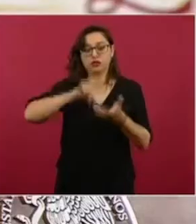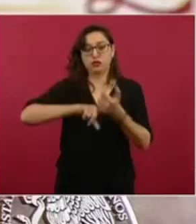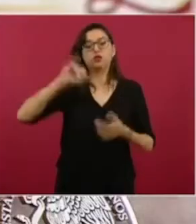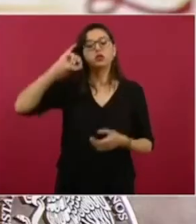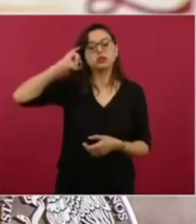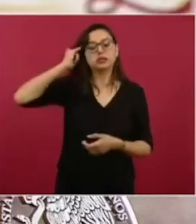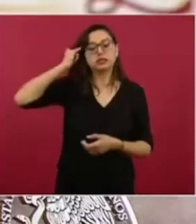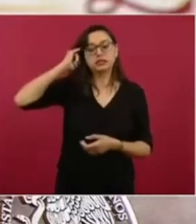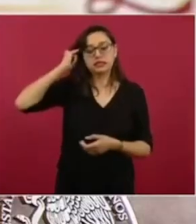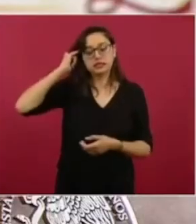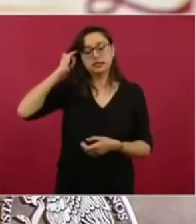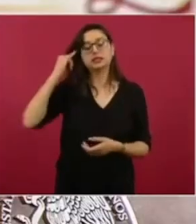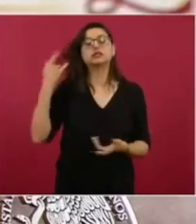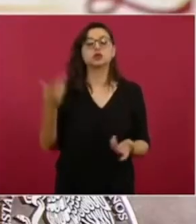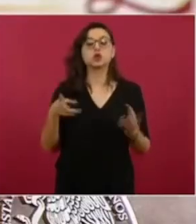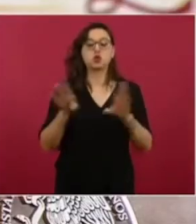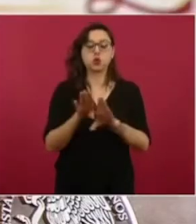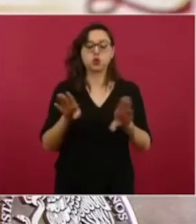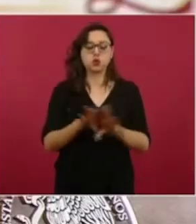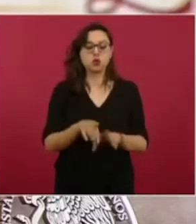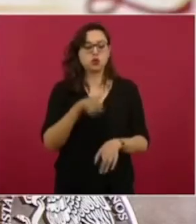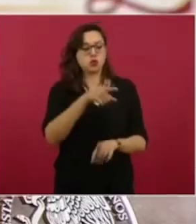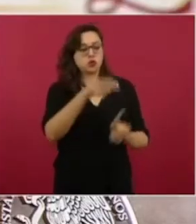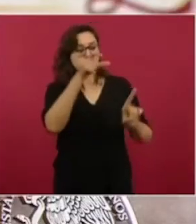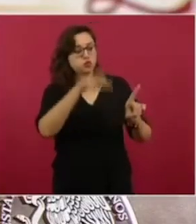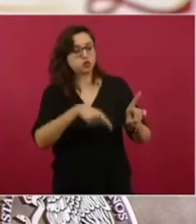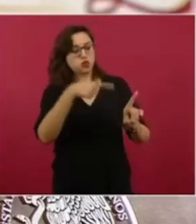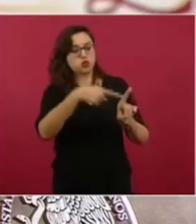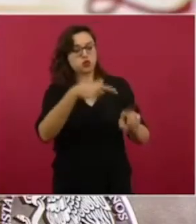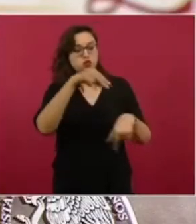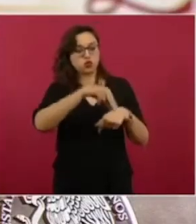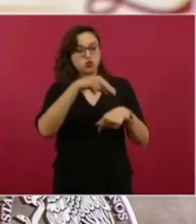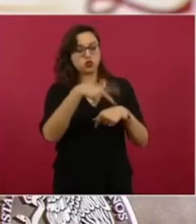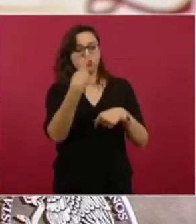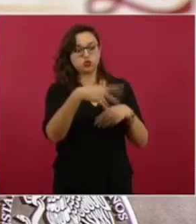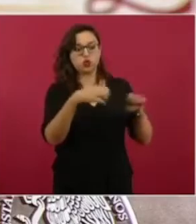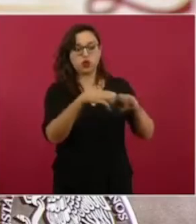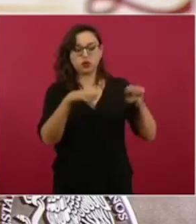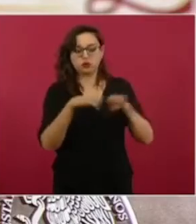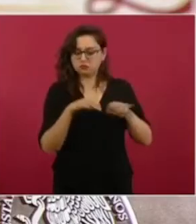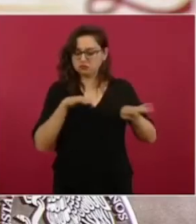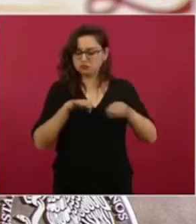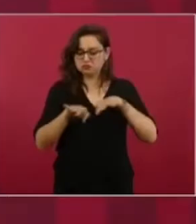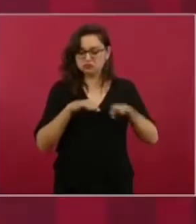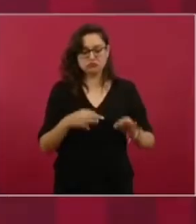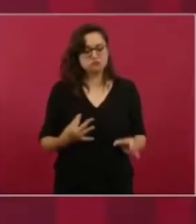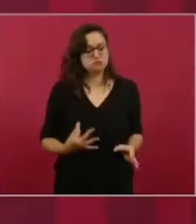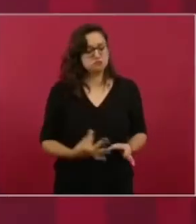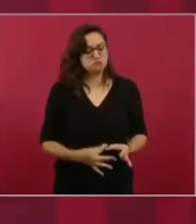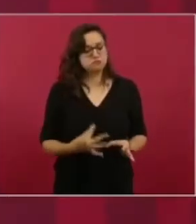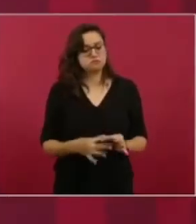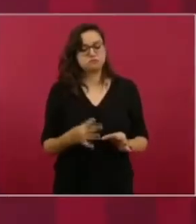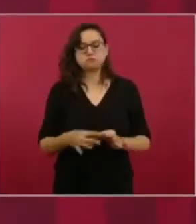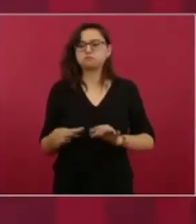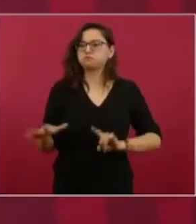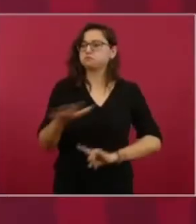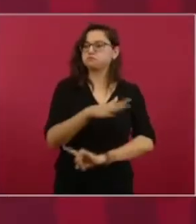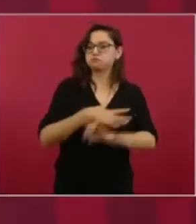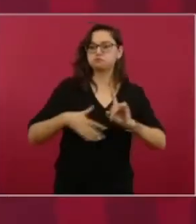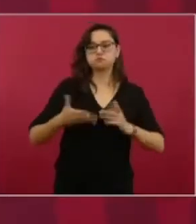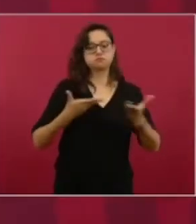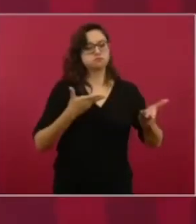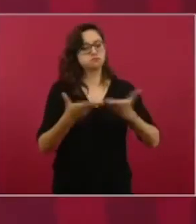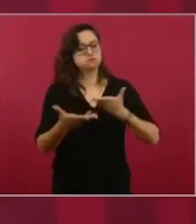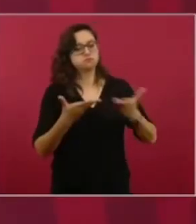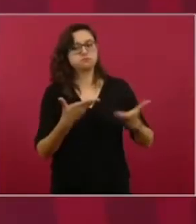precisan la forma y actitud de trabajo del doctor Almaguer y su equipo siempre ha sido en un ambiente de cordialidad,